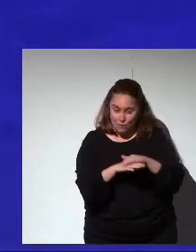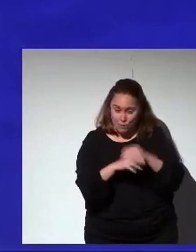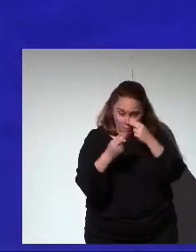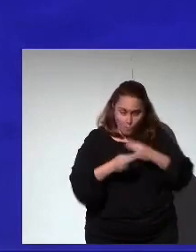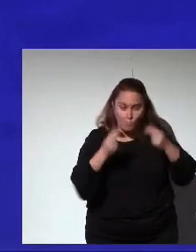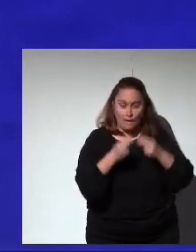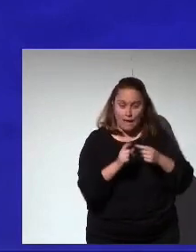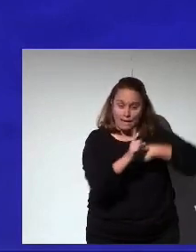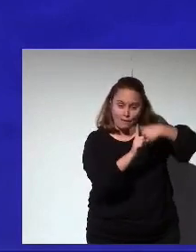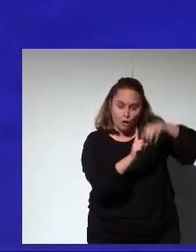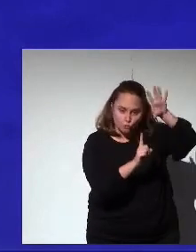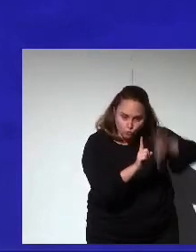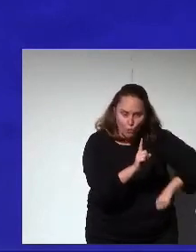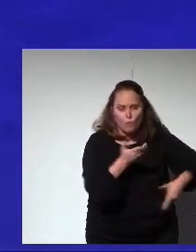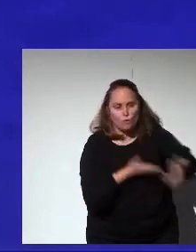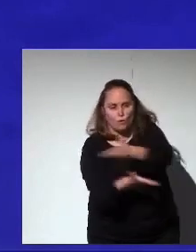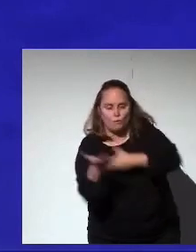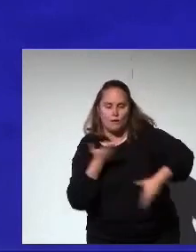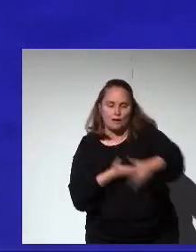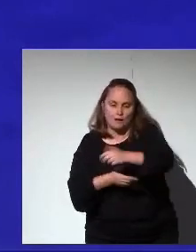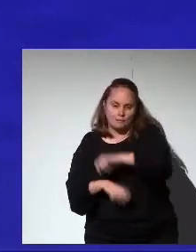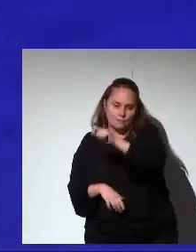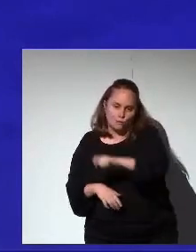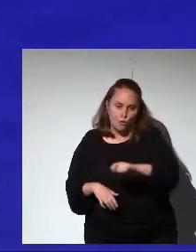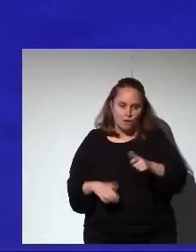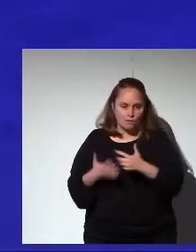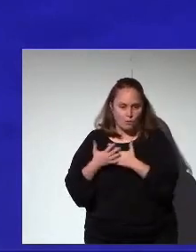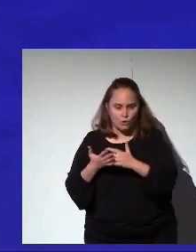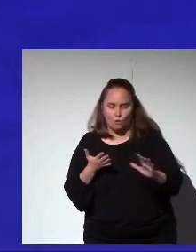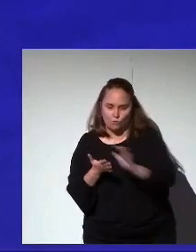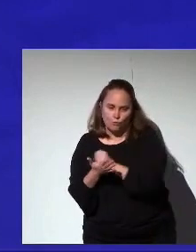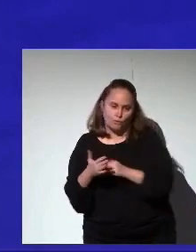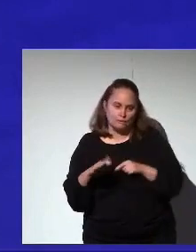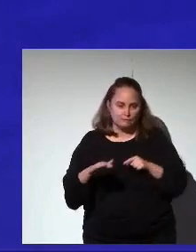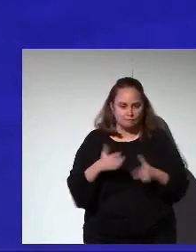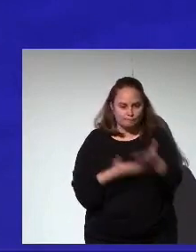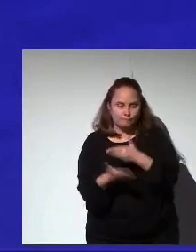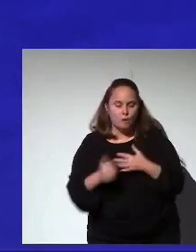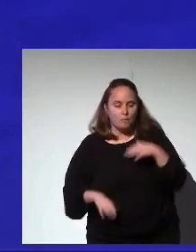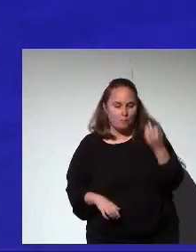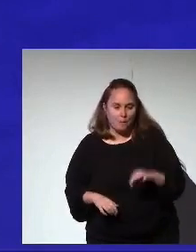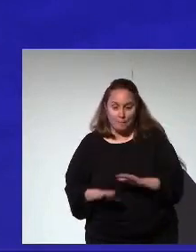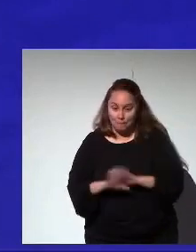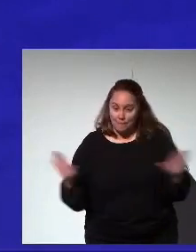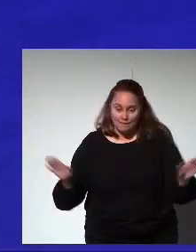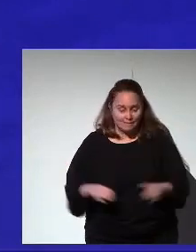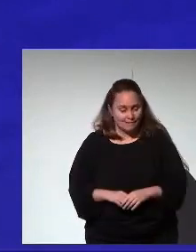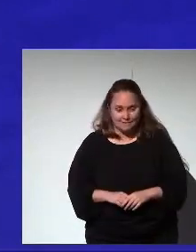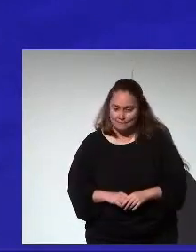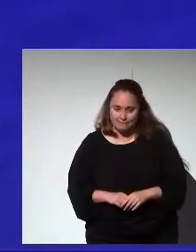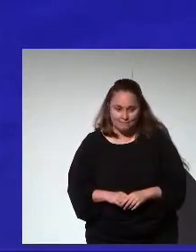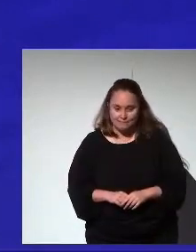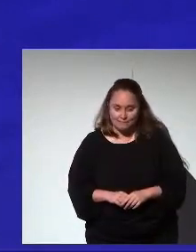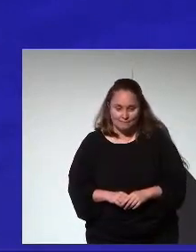los niveles de la cooperación entre el público y las administraciones. Y nada más. Muchas